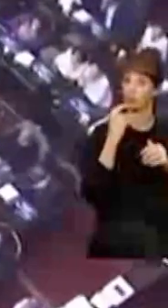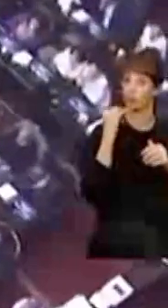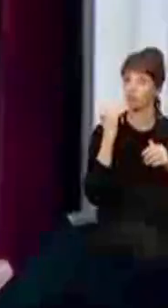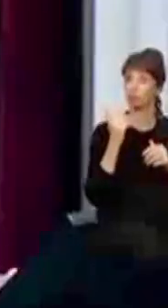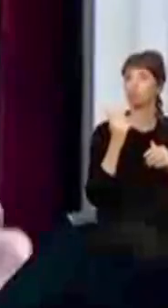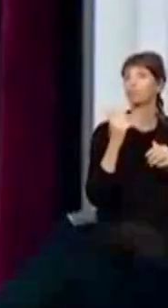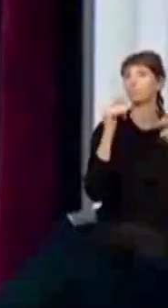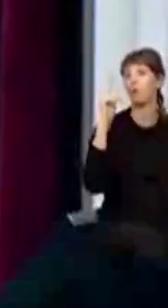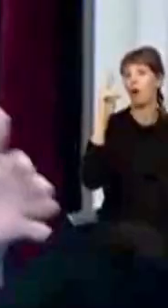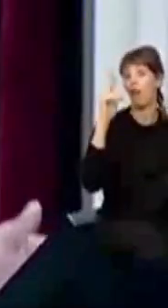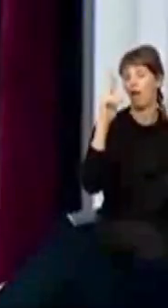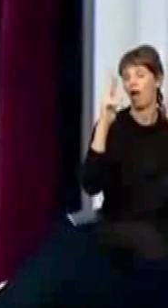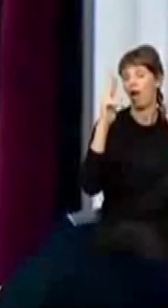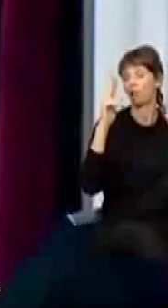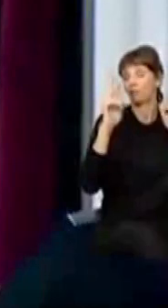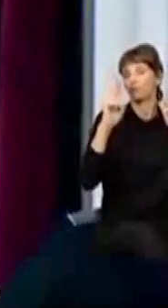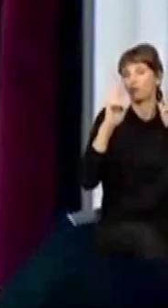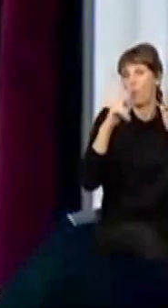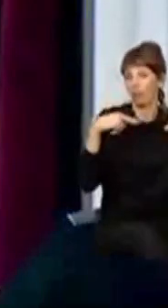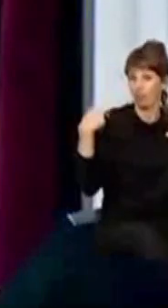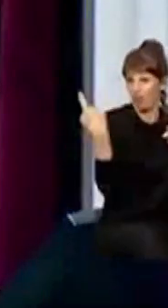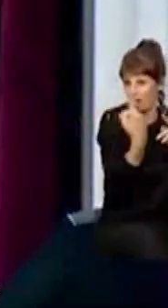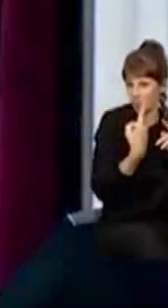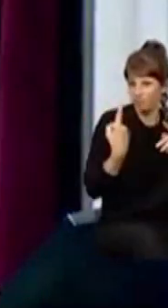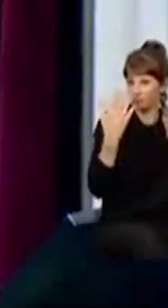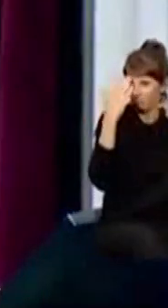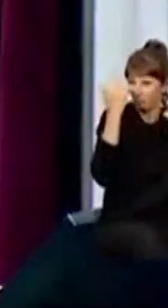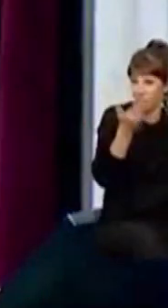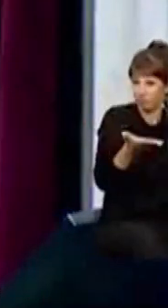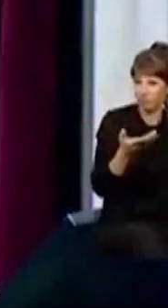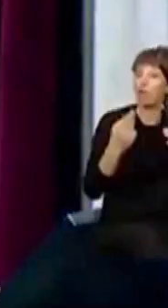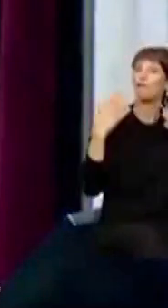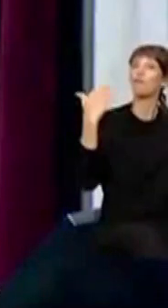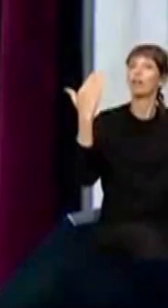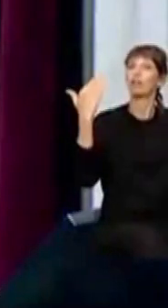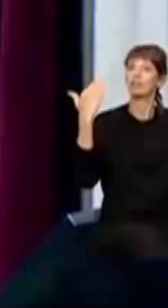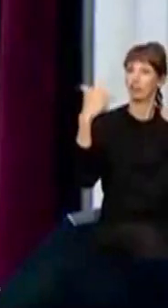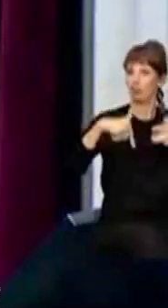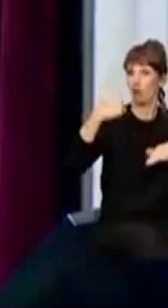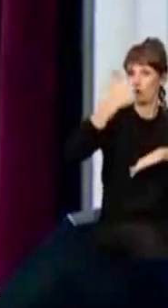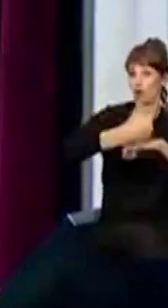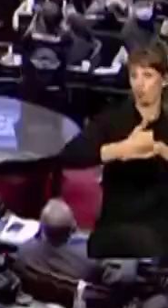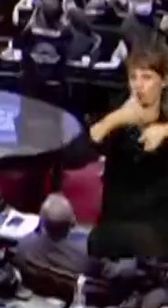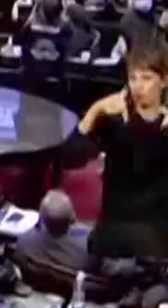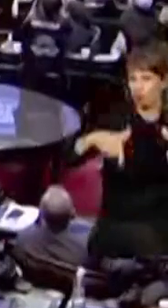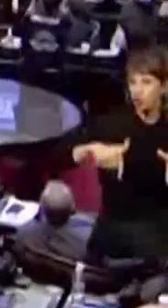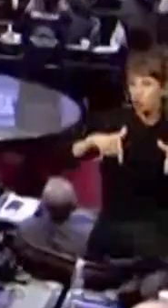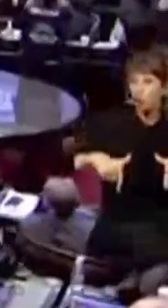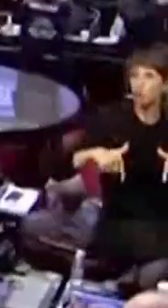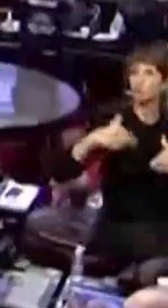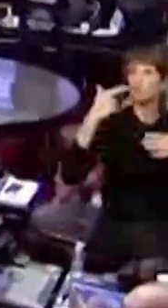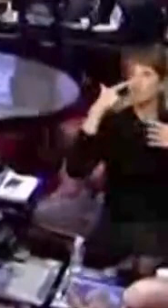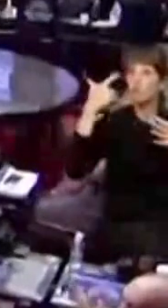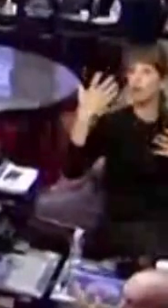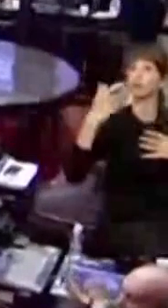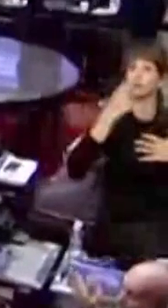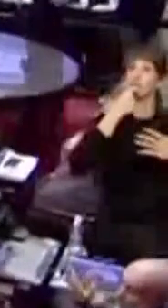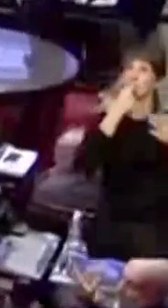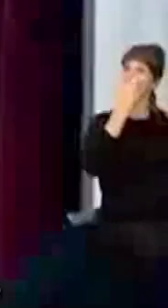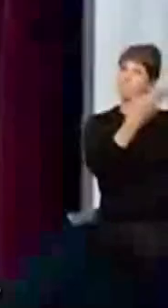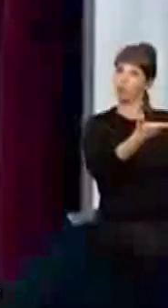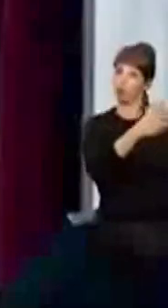entonces cuatro procesos de quimio. ¿Cómo...? Contanos cómo es tu día a día, porque estar